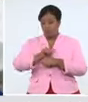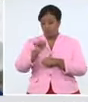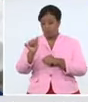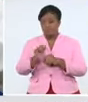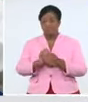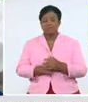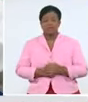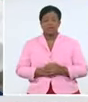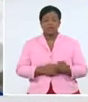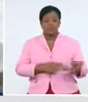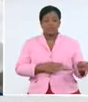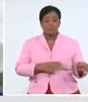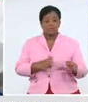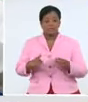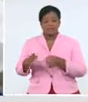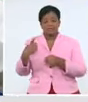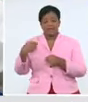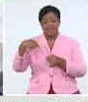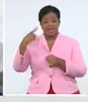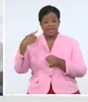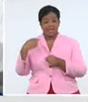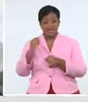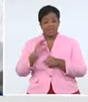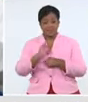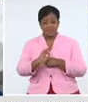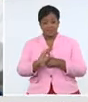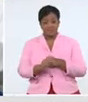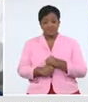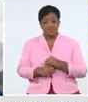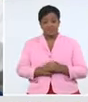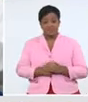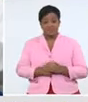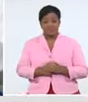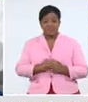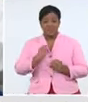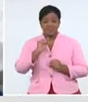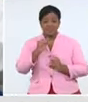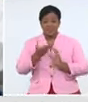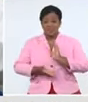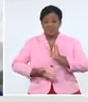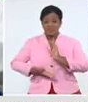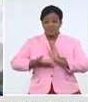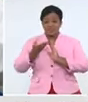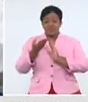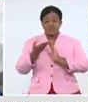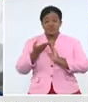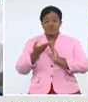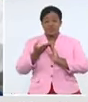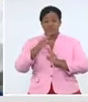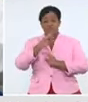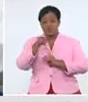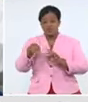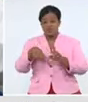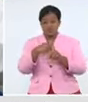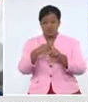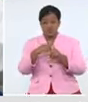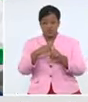ayer, que era la razón por la que decía que se habían incrementado un tanto los casos activos,